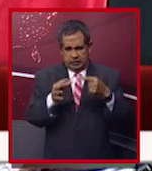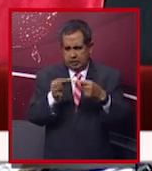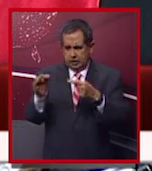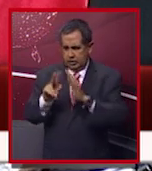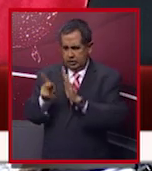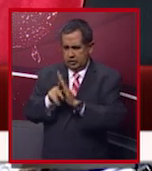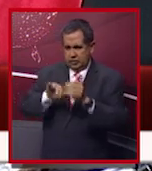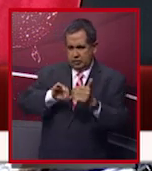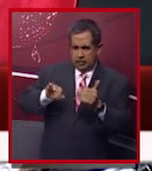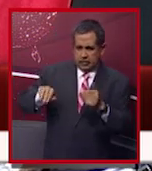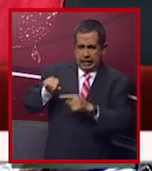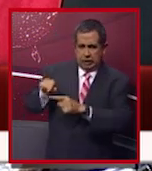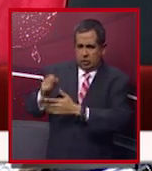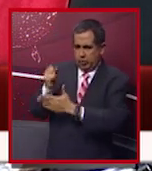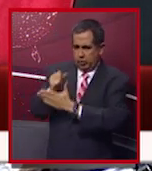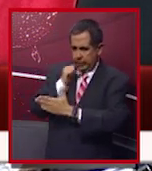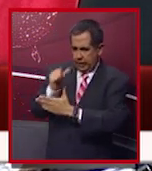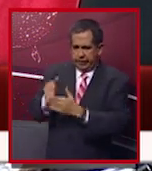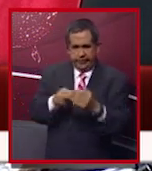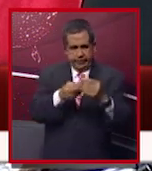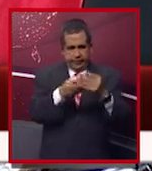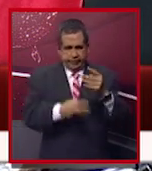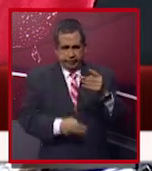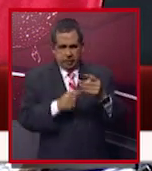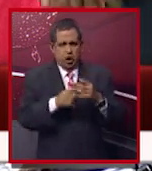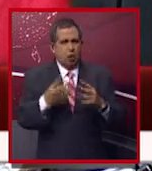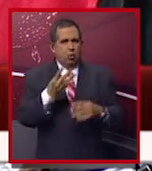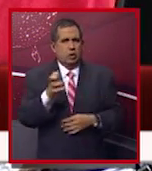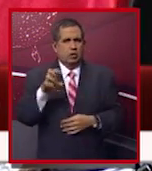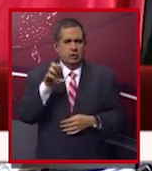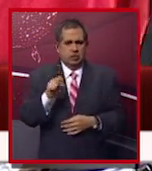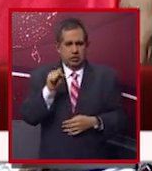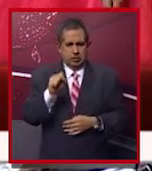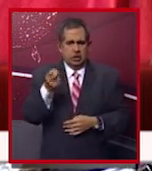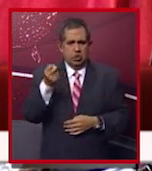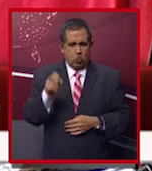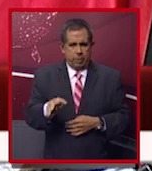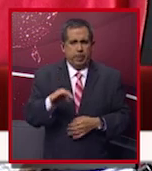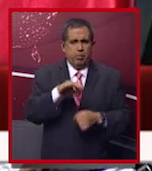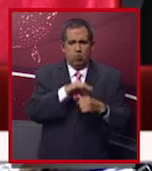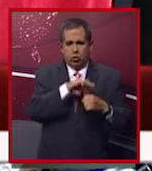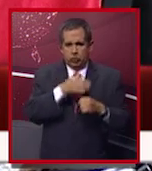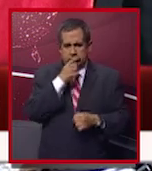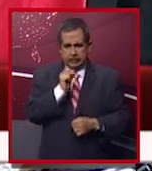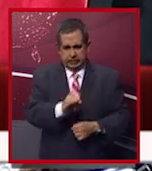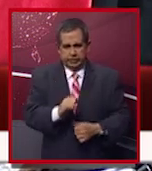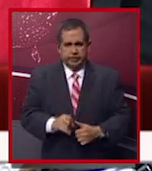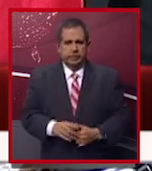reservados por 469 votos.